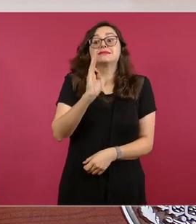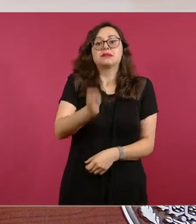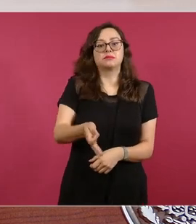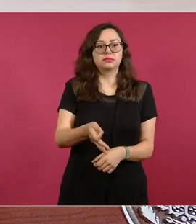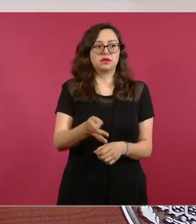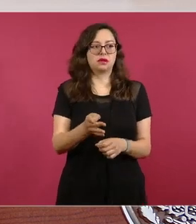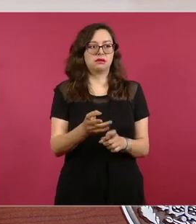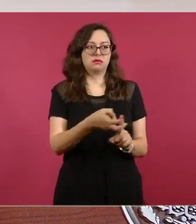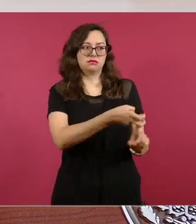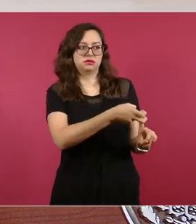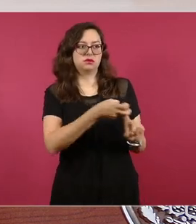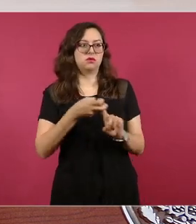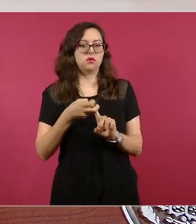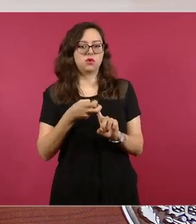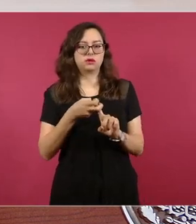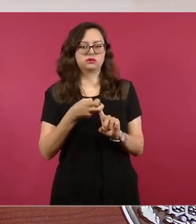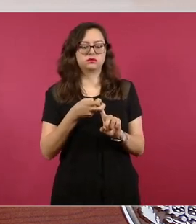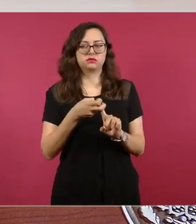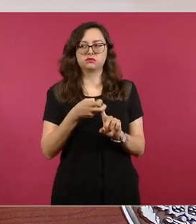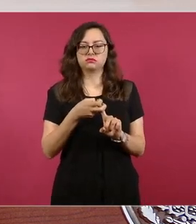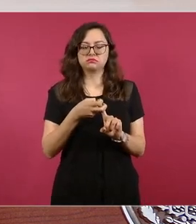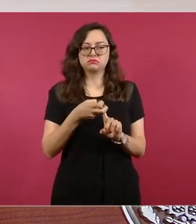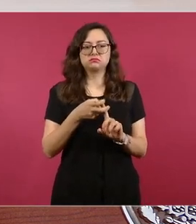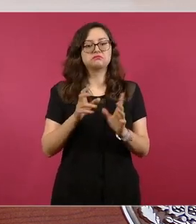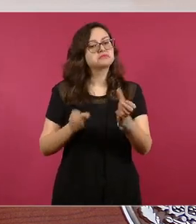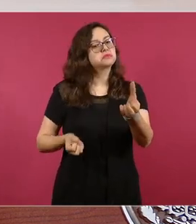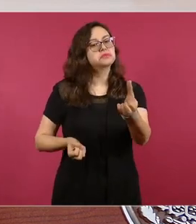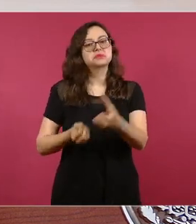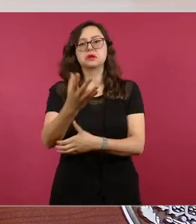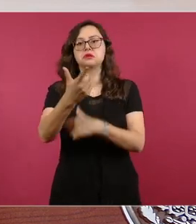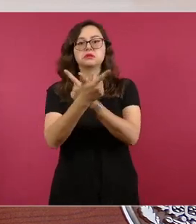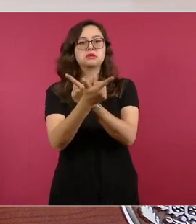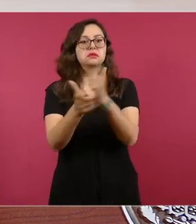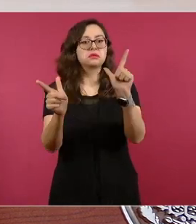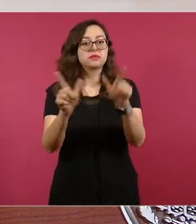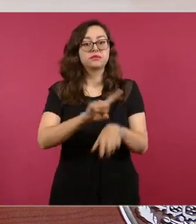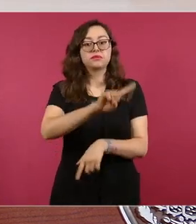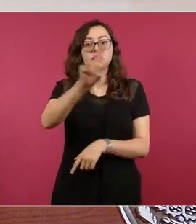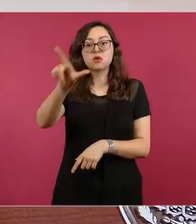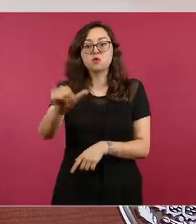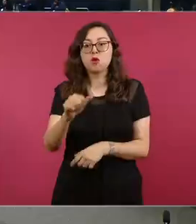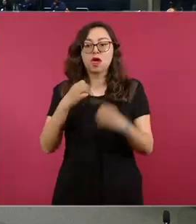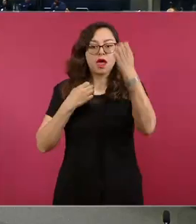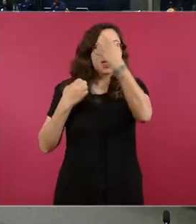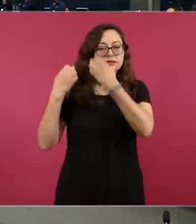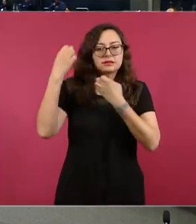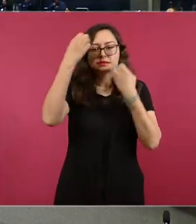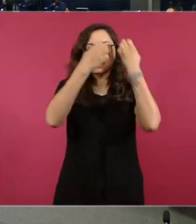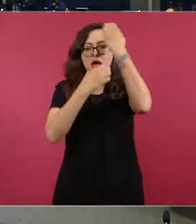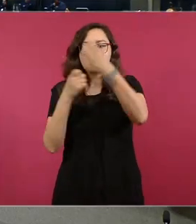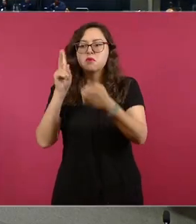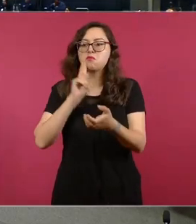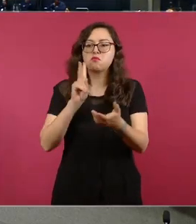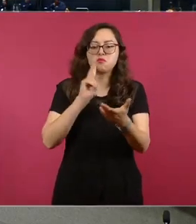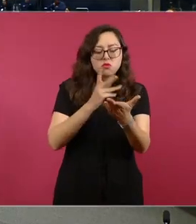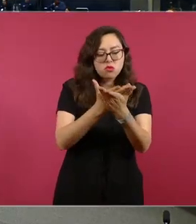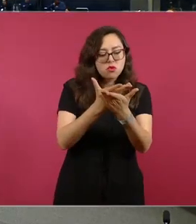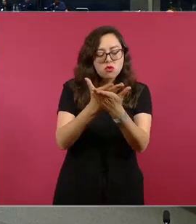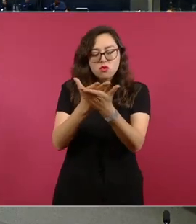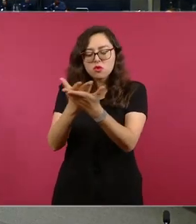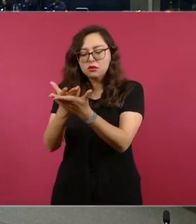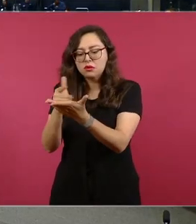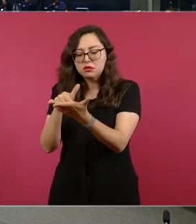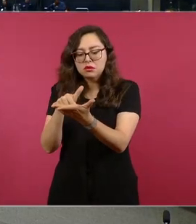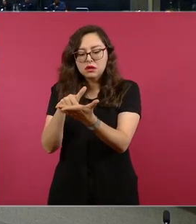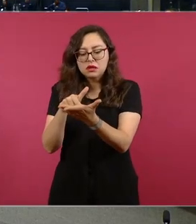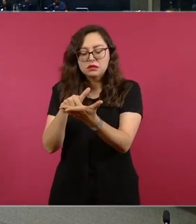Está demostrado que no fue así en algunos casos. Y luego ellos mismos como